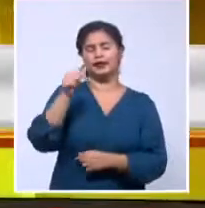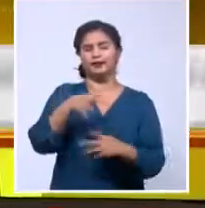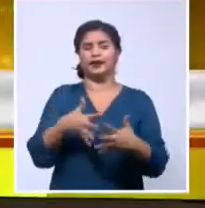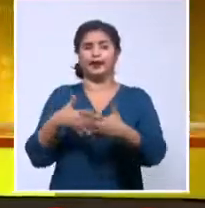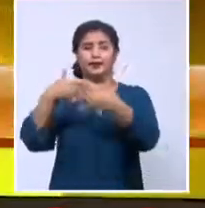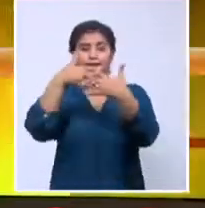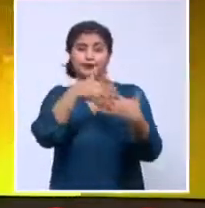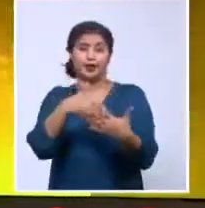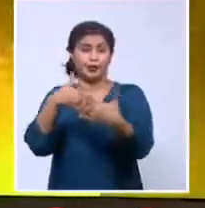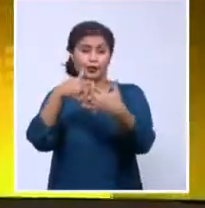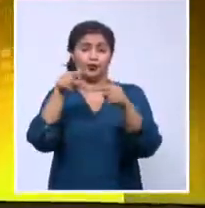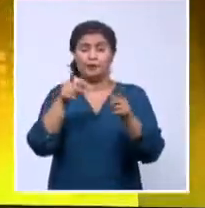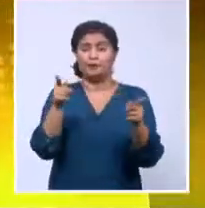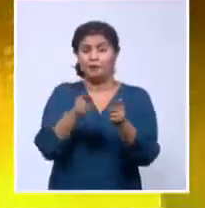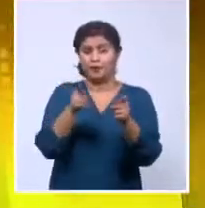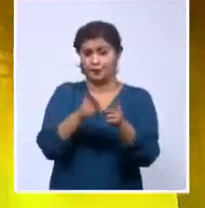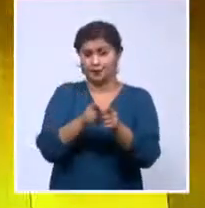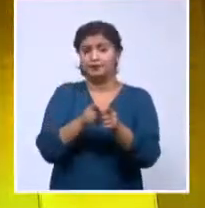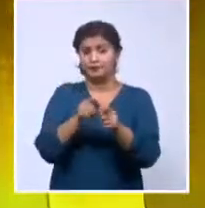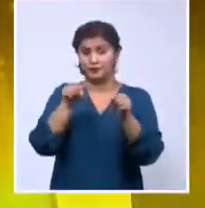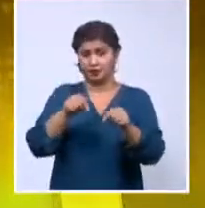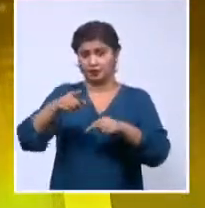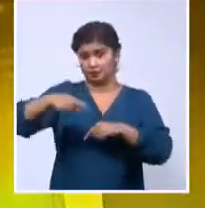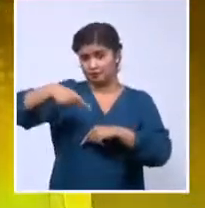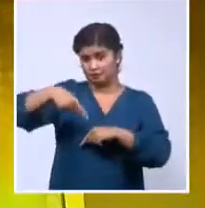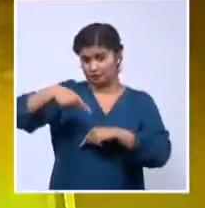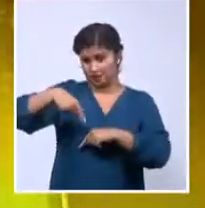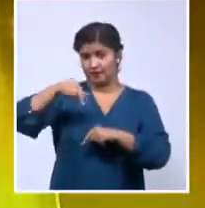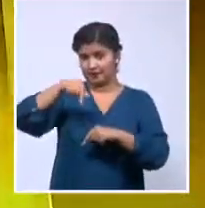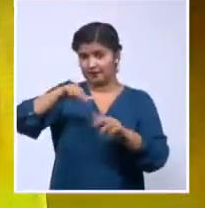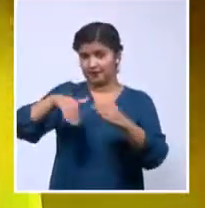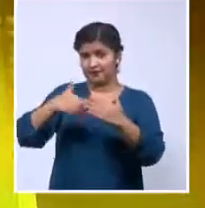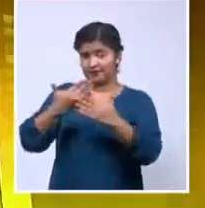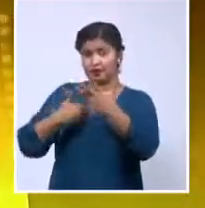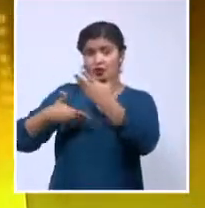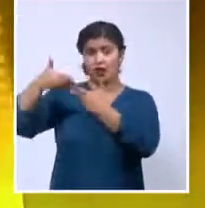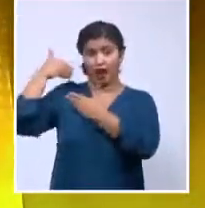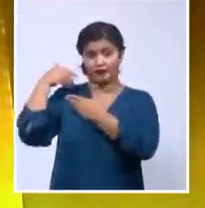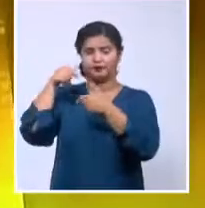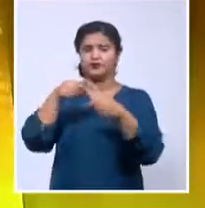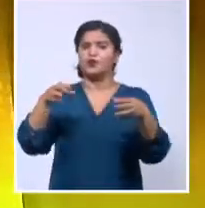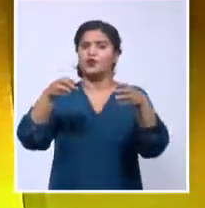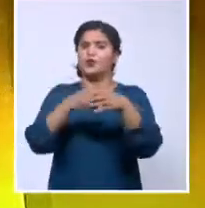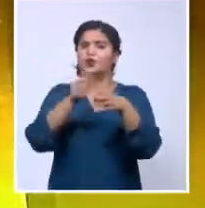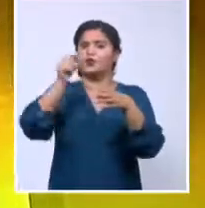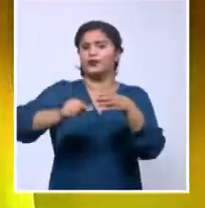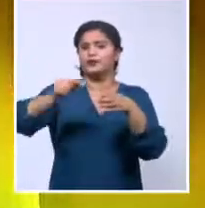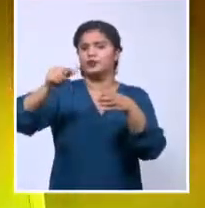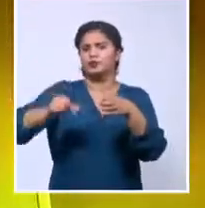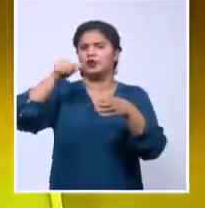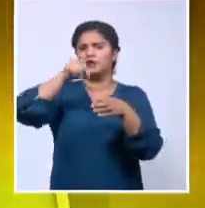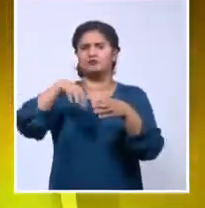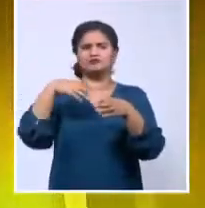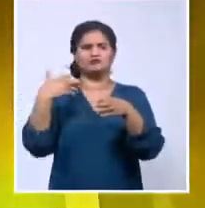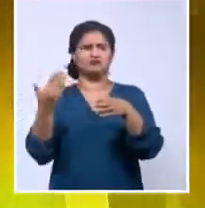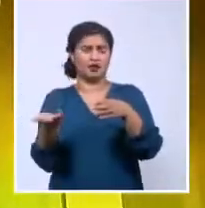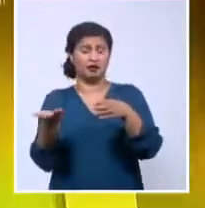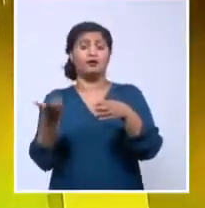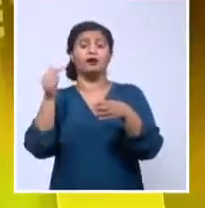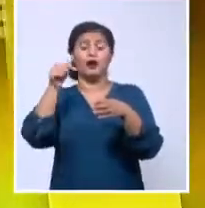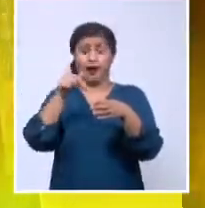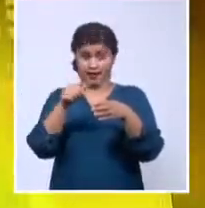hoy. Muy breve, hace unos días un grupo de personas, desconocidas en realidad por la inmensa mayoría del pueblo de Cuba, montaron una farsa en la